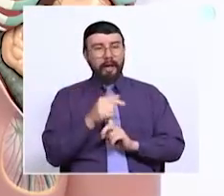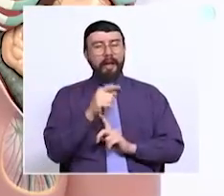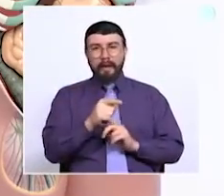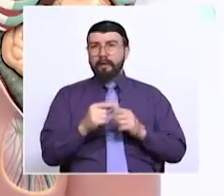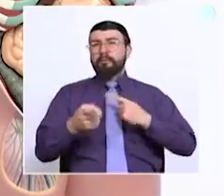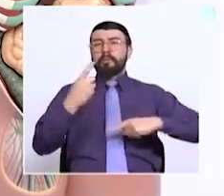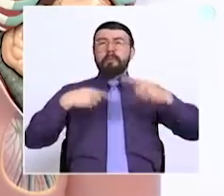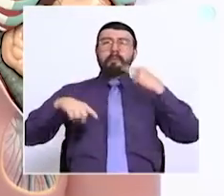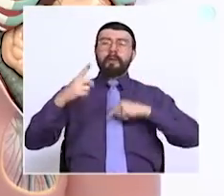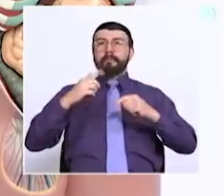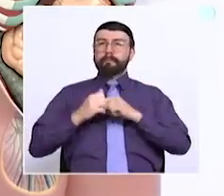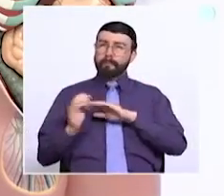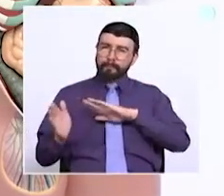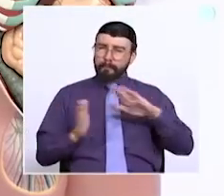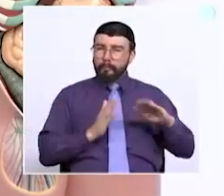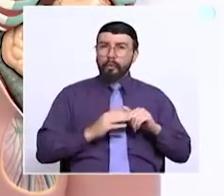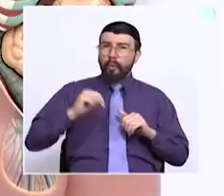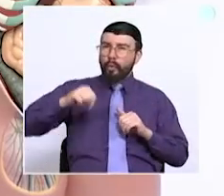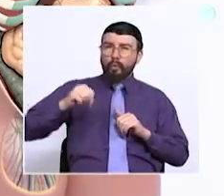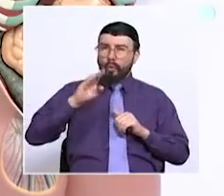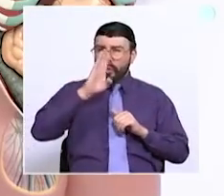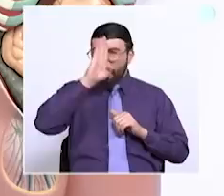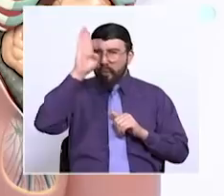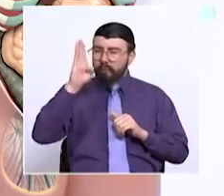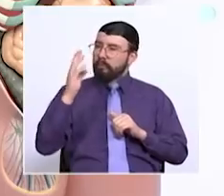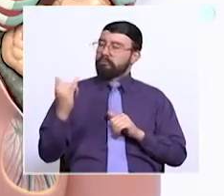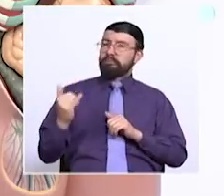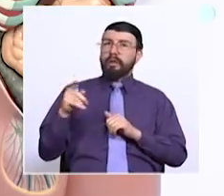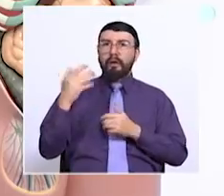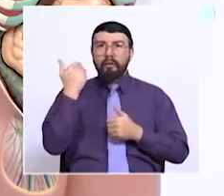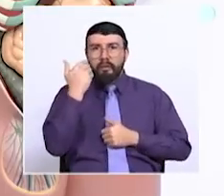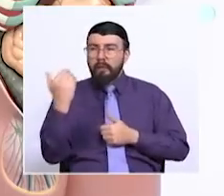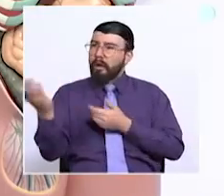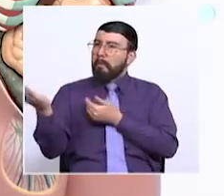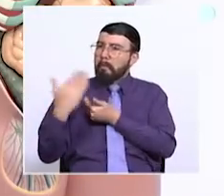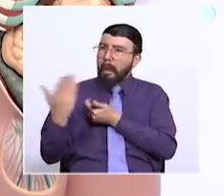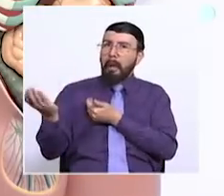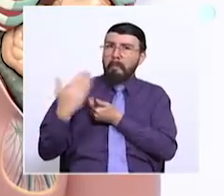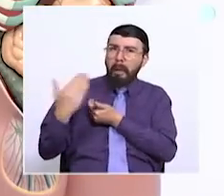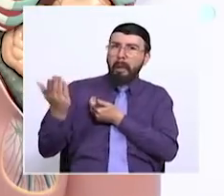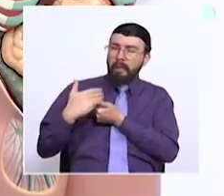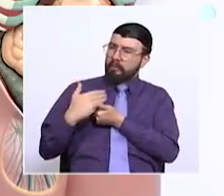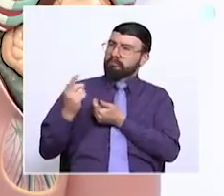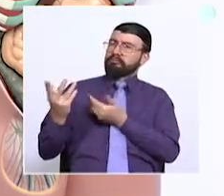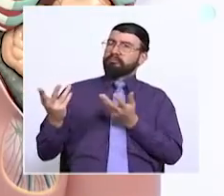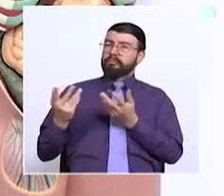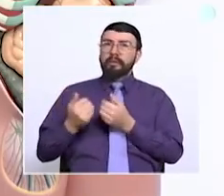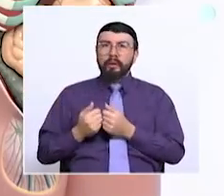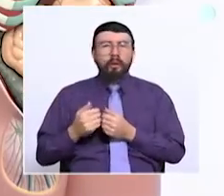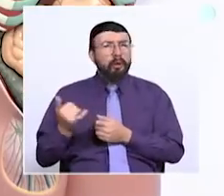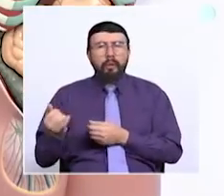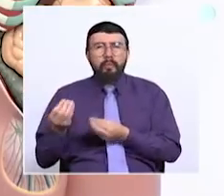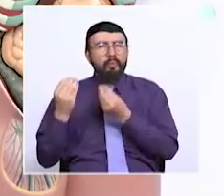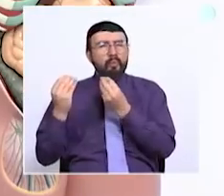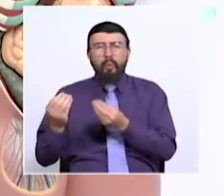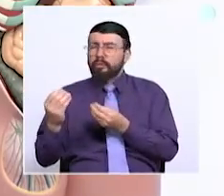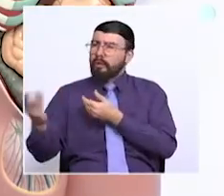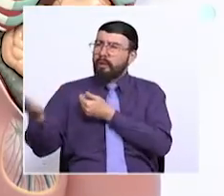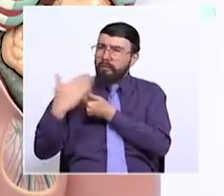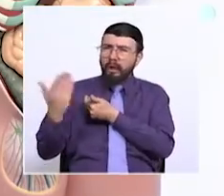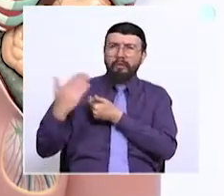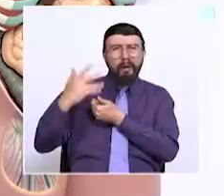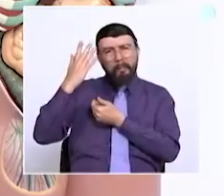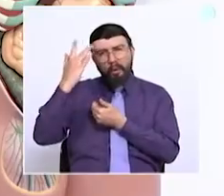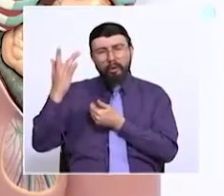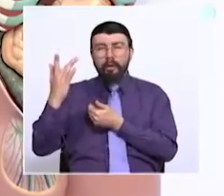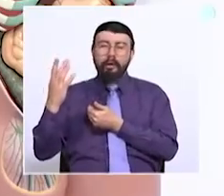frecuente, el motivo de consulta. Nosotros a diario nos llegan, la principal causa de consulta en el mundo es el dolor.